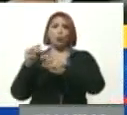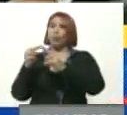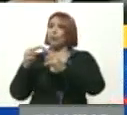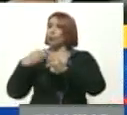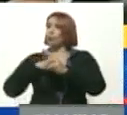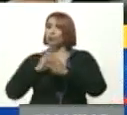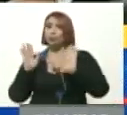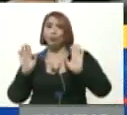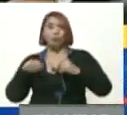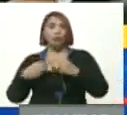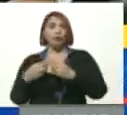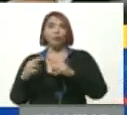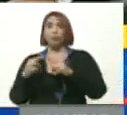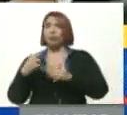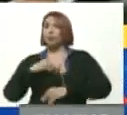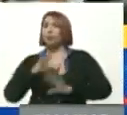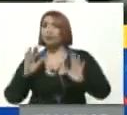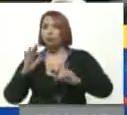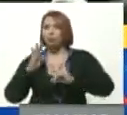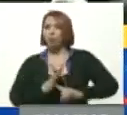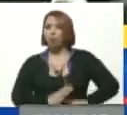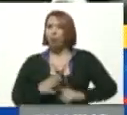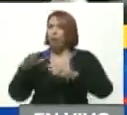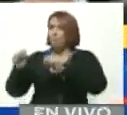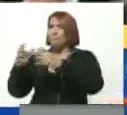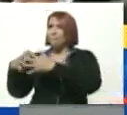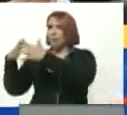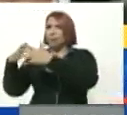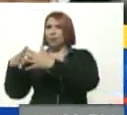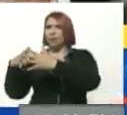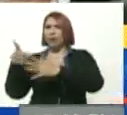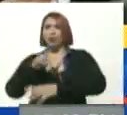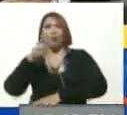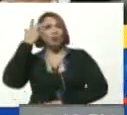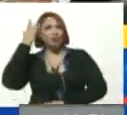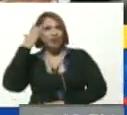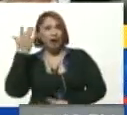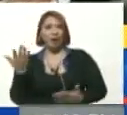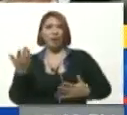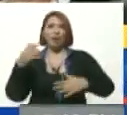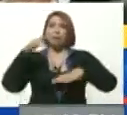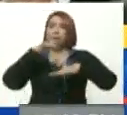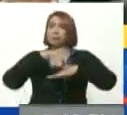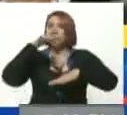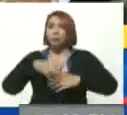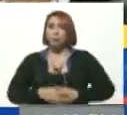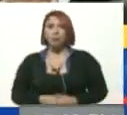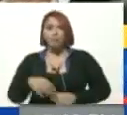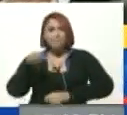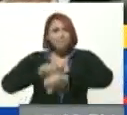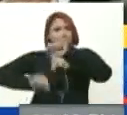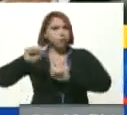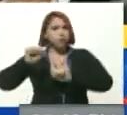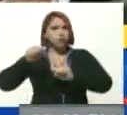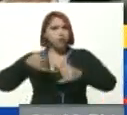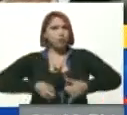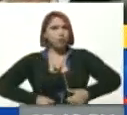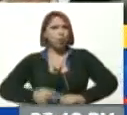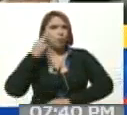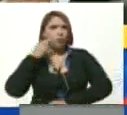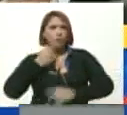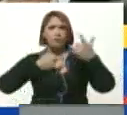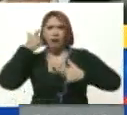nos conocerán, Boris. Nos subestiman. No saben que han tocado una fibra rebelde de los hijos de Bolívar, de los hijos de Chávez.